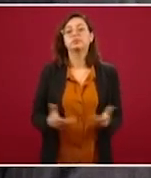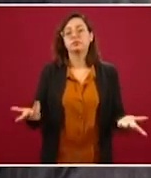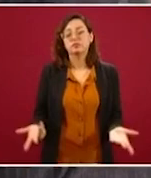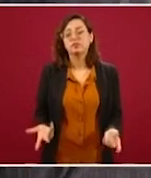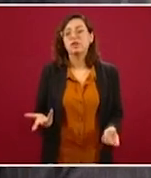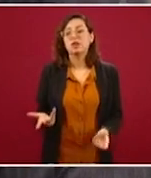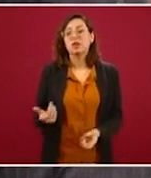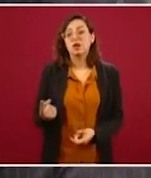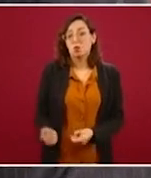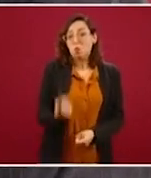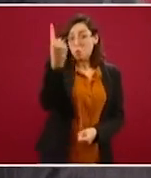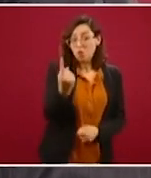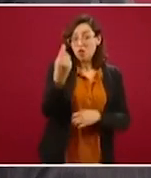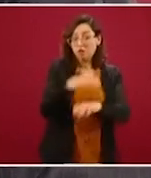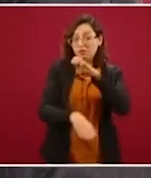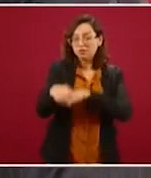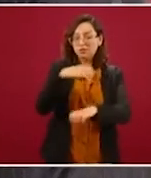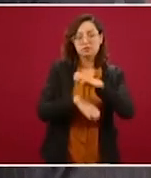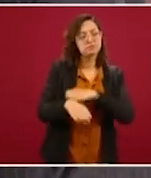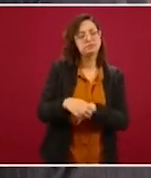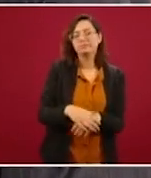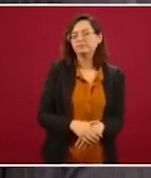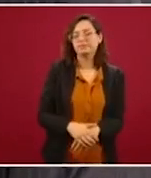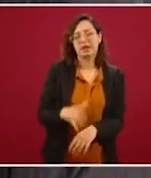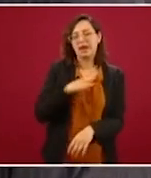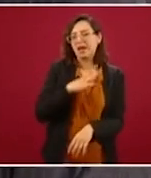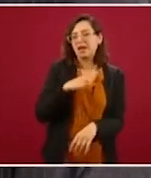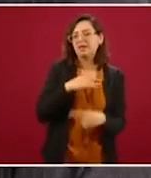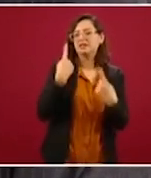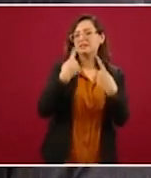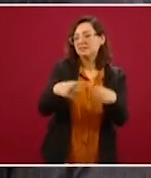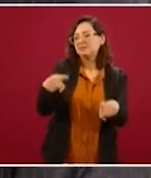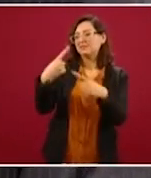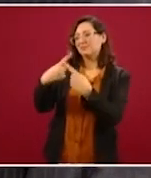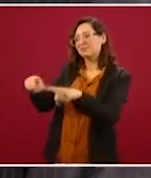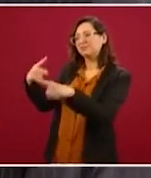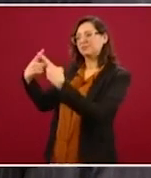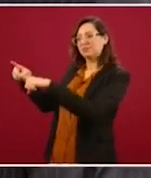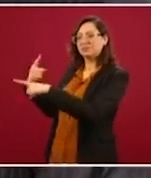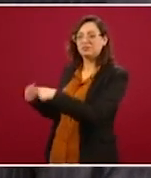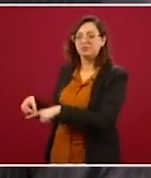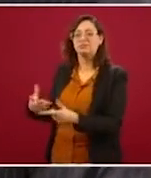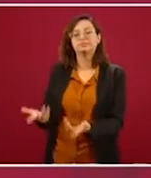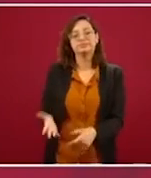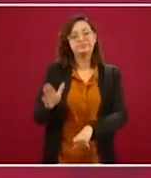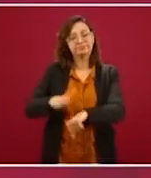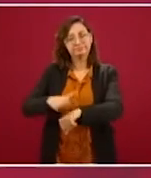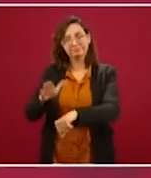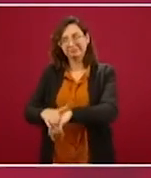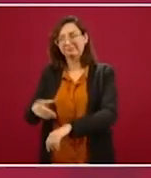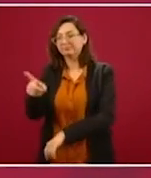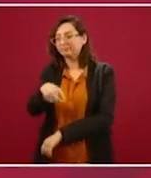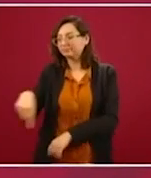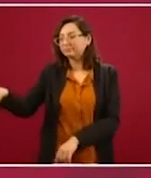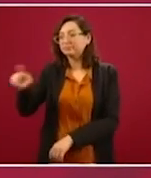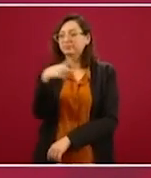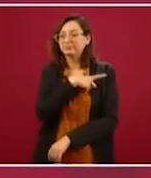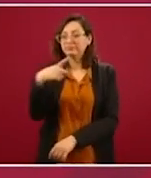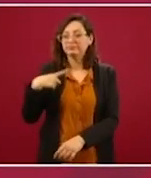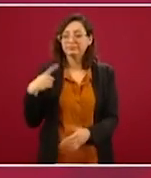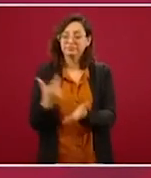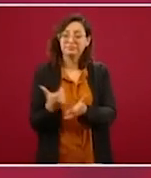el llamado a que se le pague a la Hacienda Pública, y que no son impuestos, son